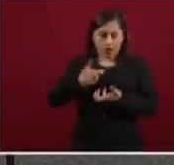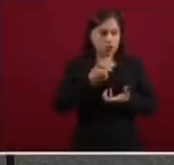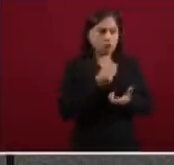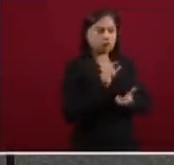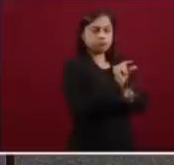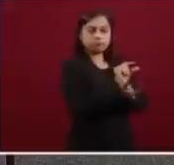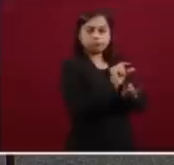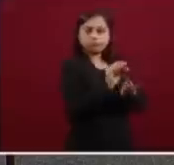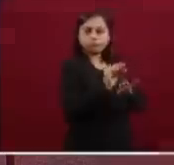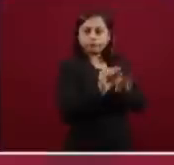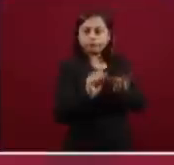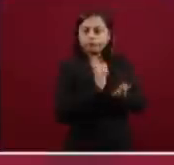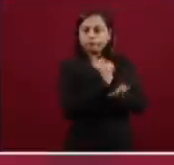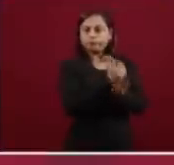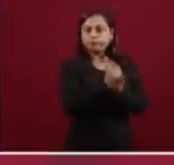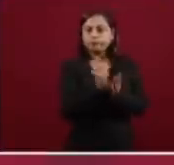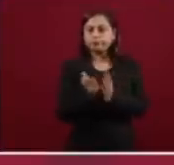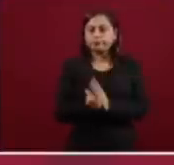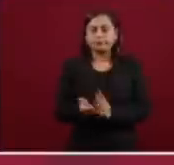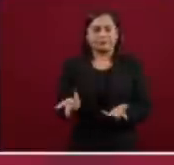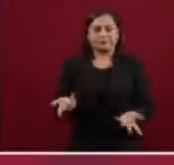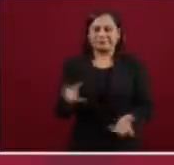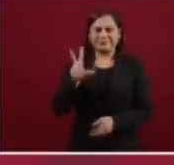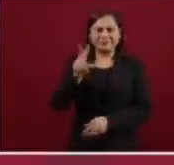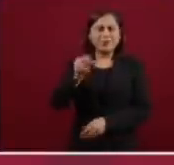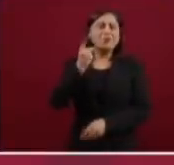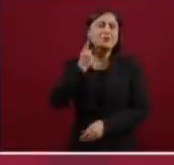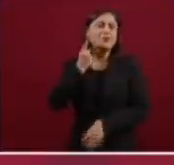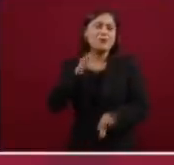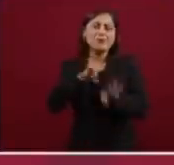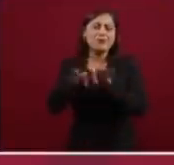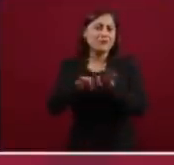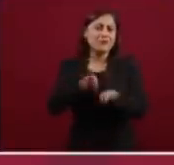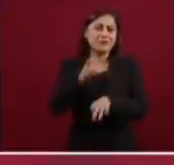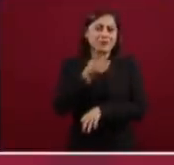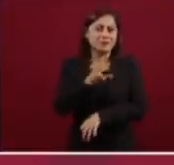entonces todo eso ya no